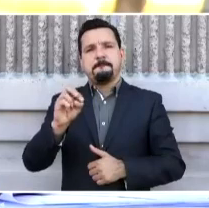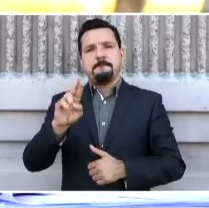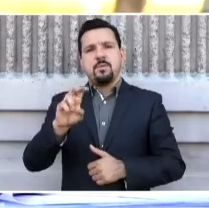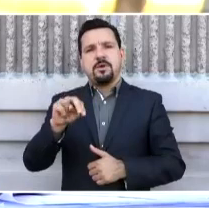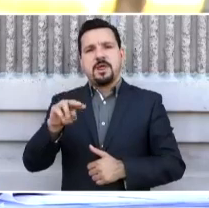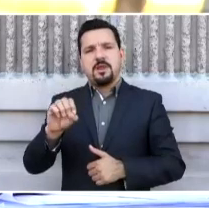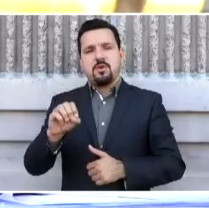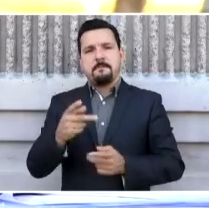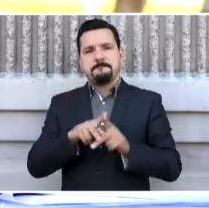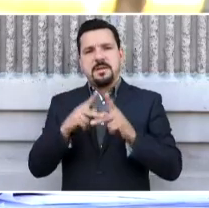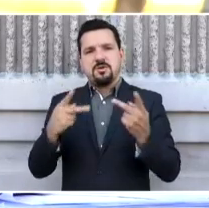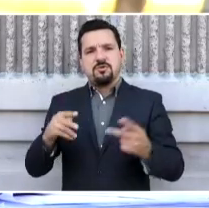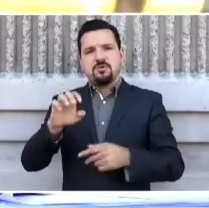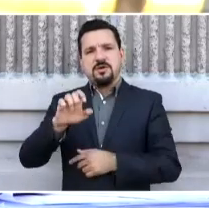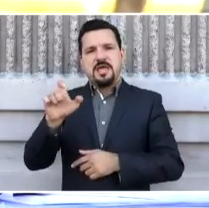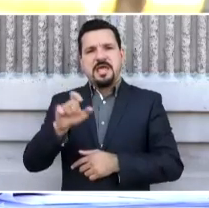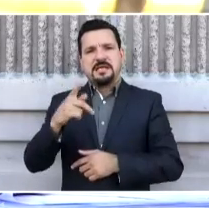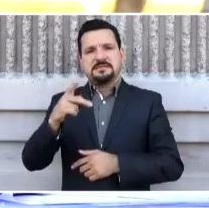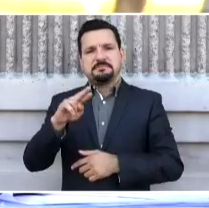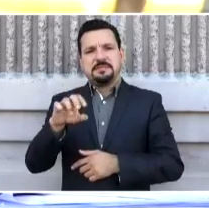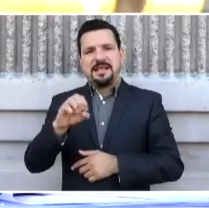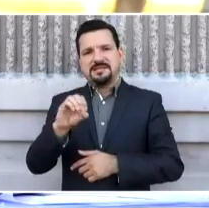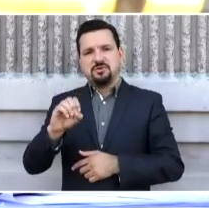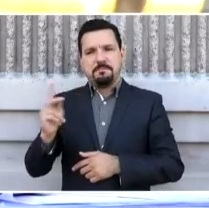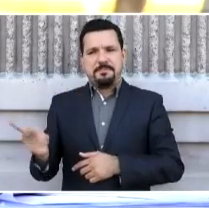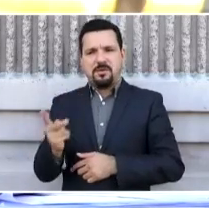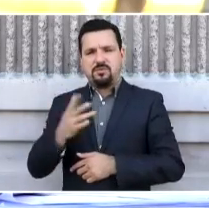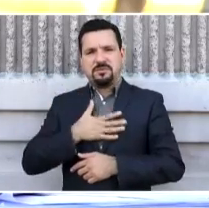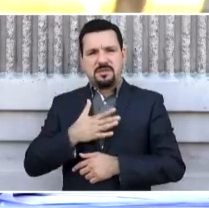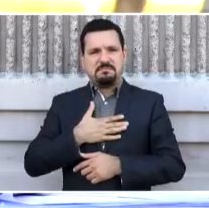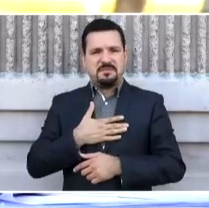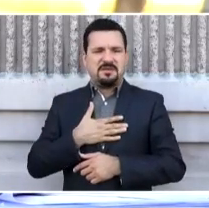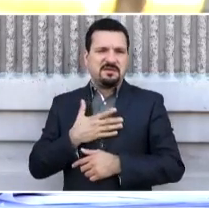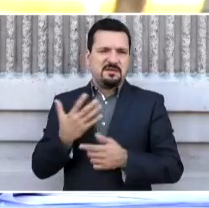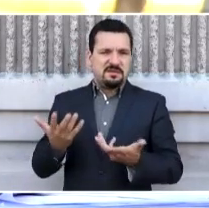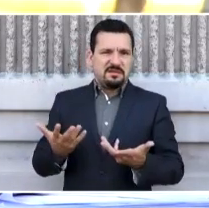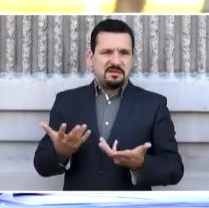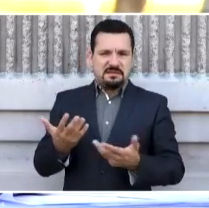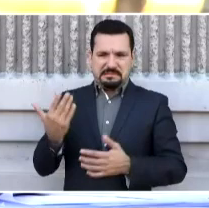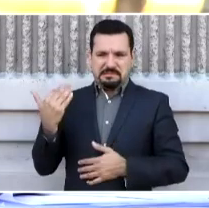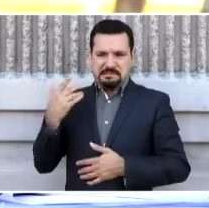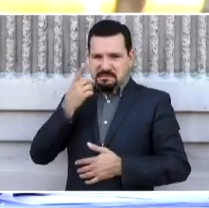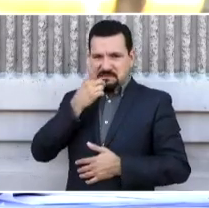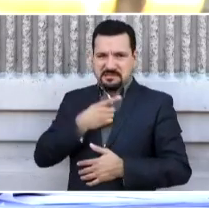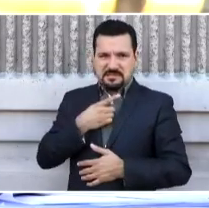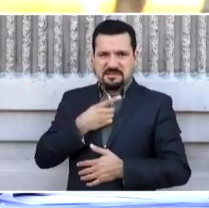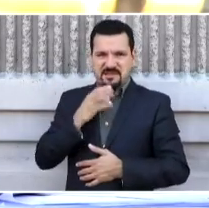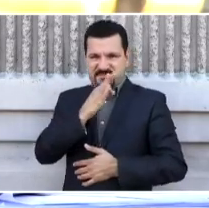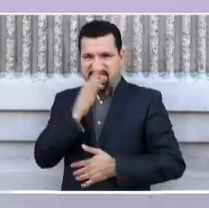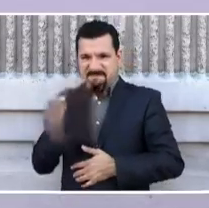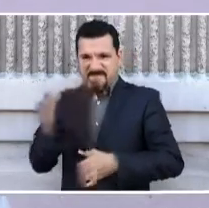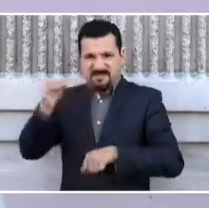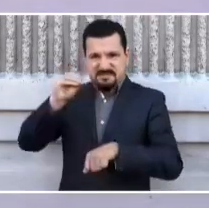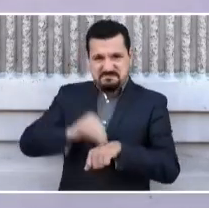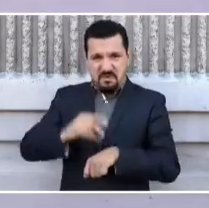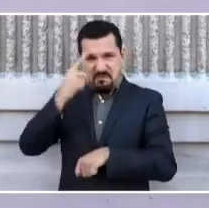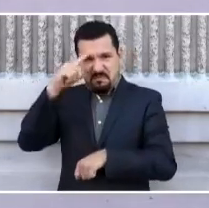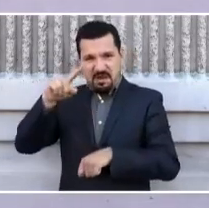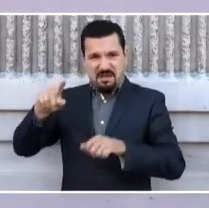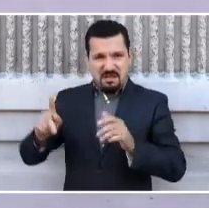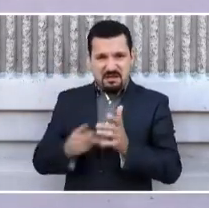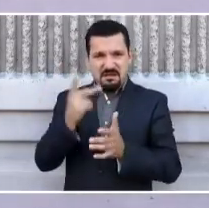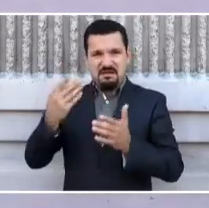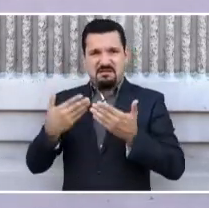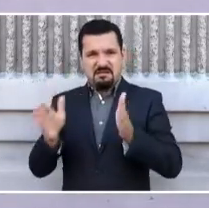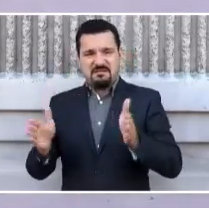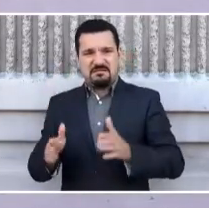mi pregunta se va encaminada, si bien decía que no se ha estipulado una fecha, saber si para prevenir